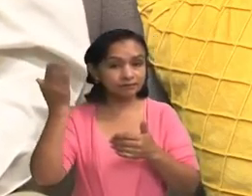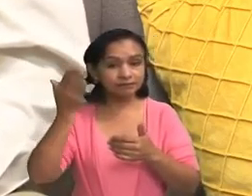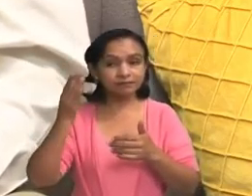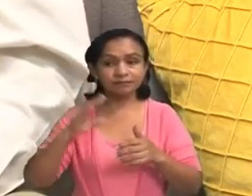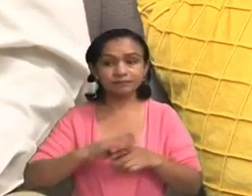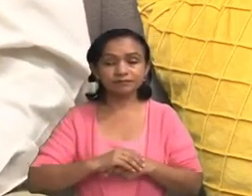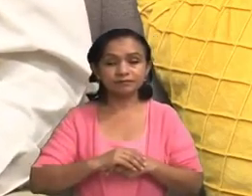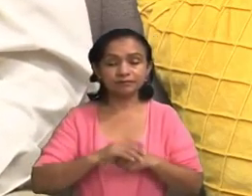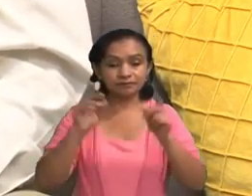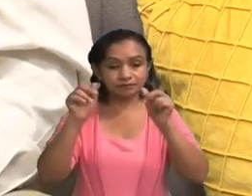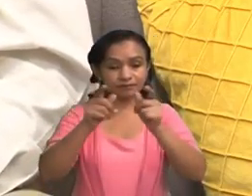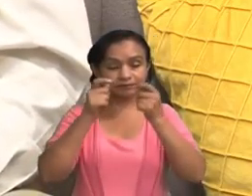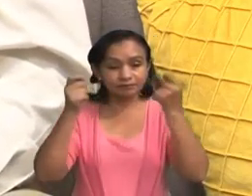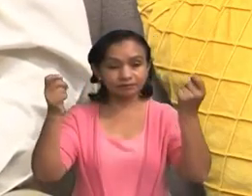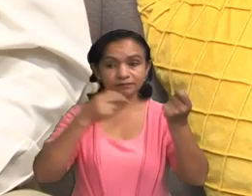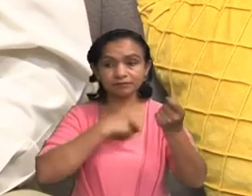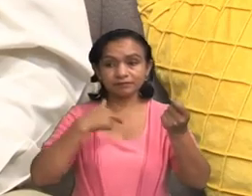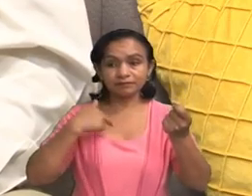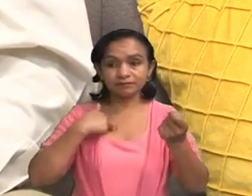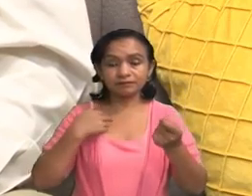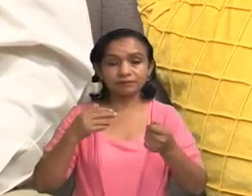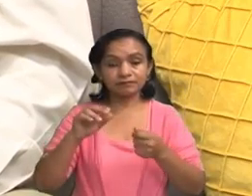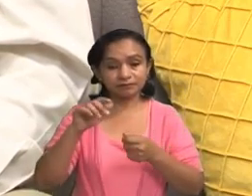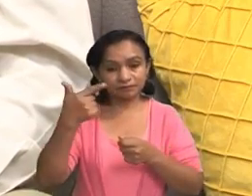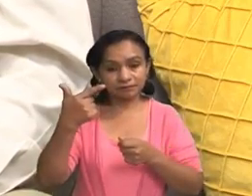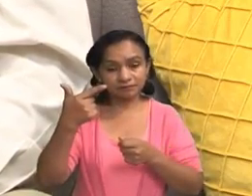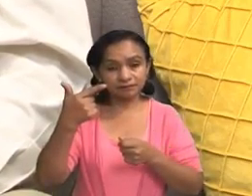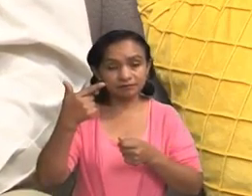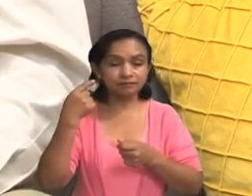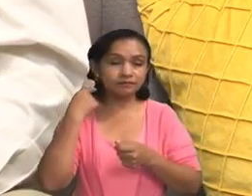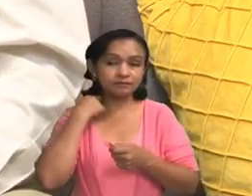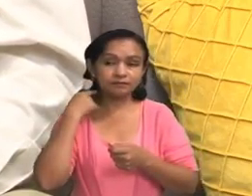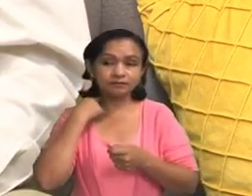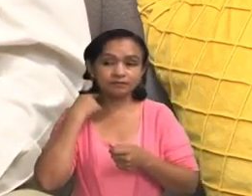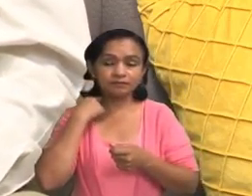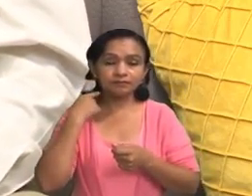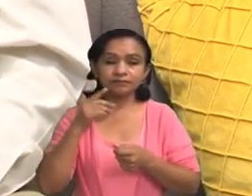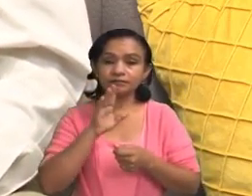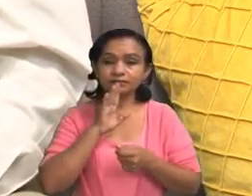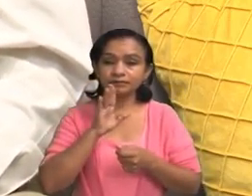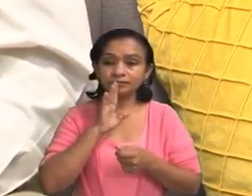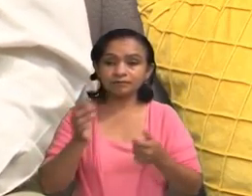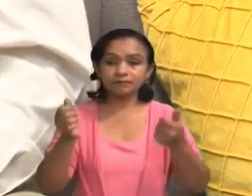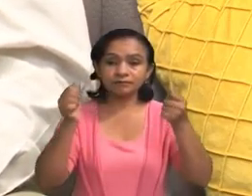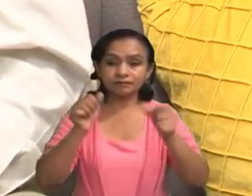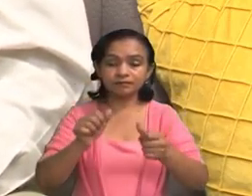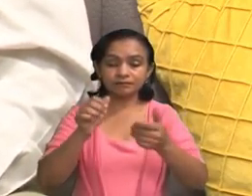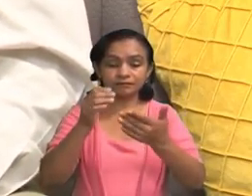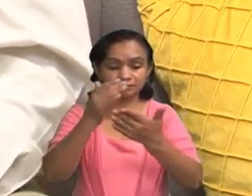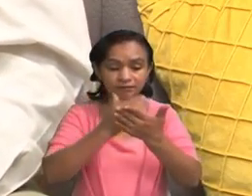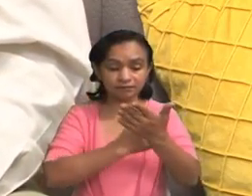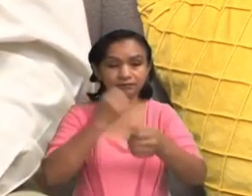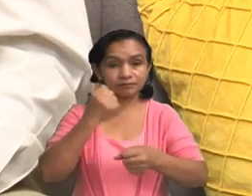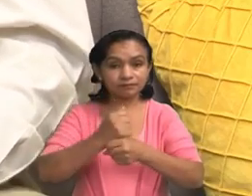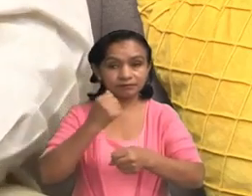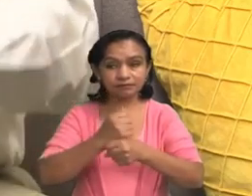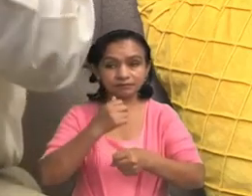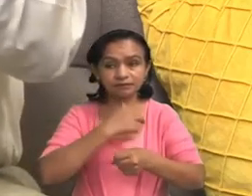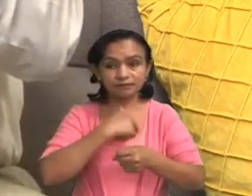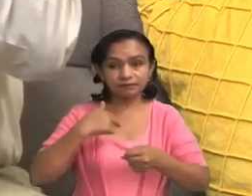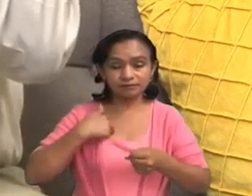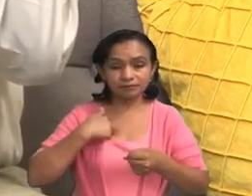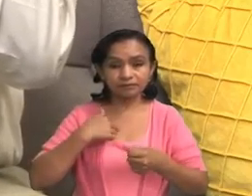que celebramos, y ahora es el séptimo, siempre esa proclama establece una agenda de trabajo